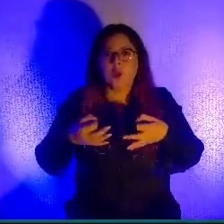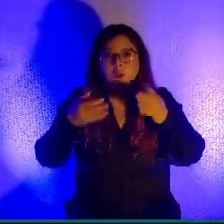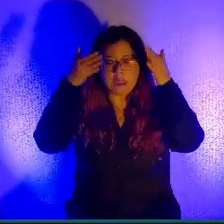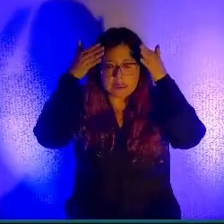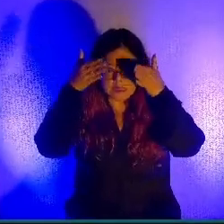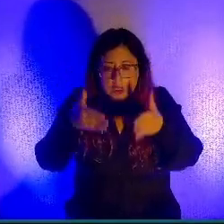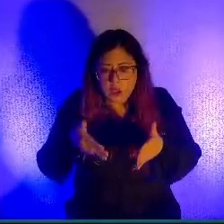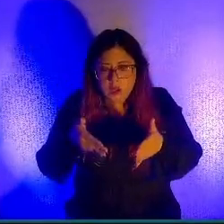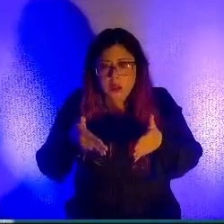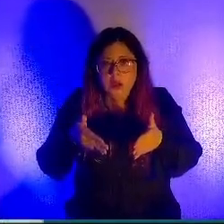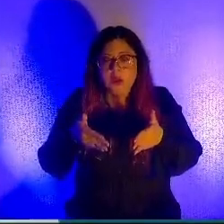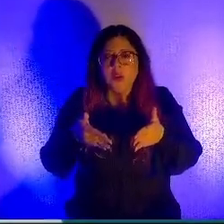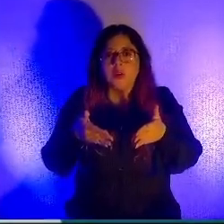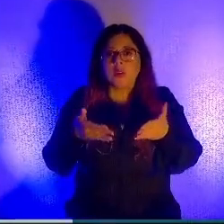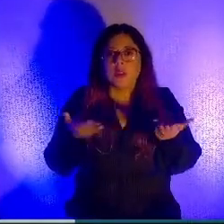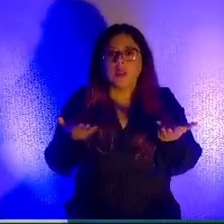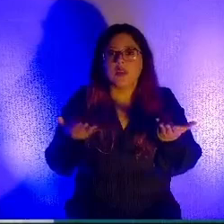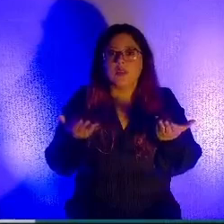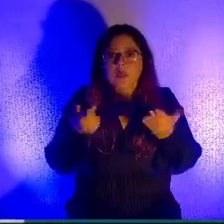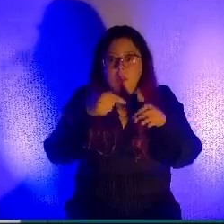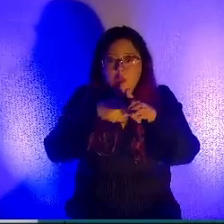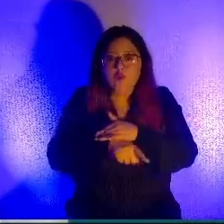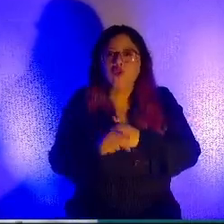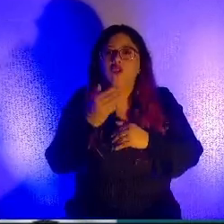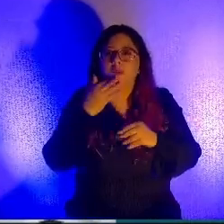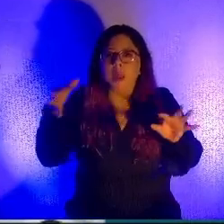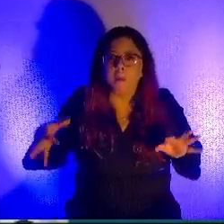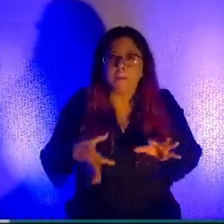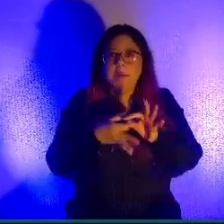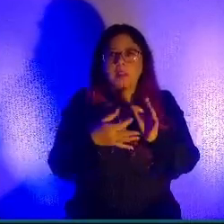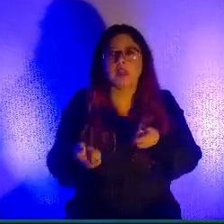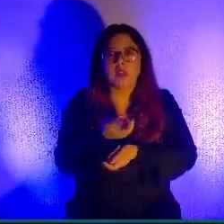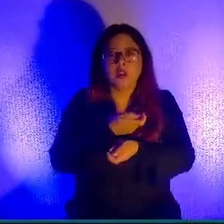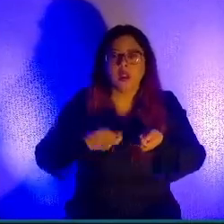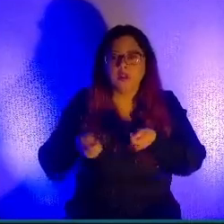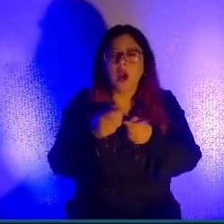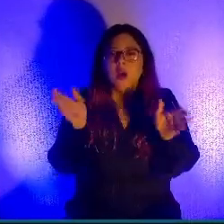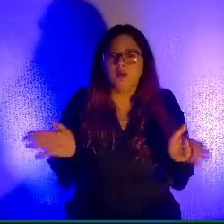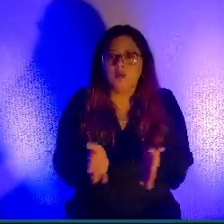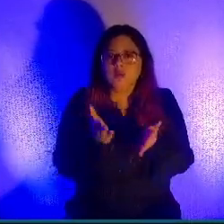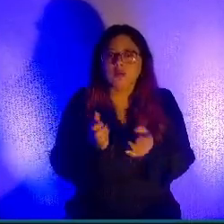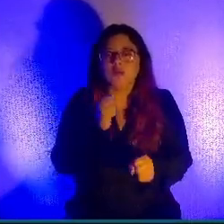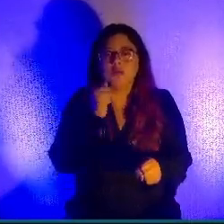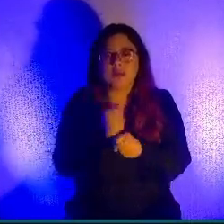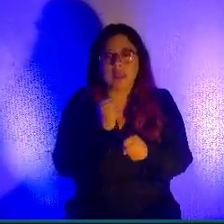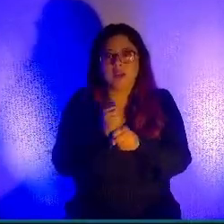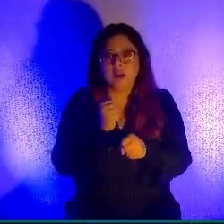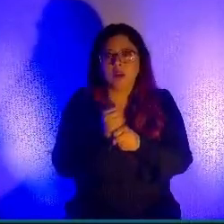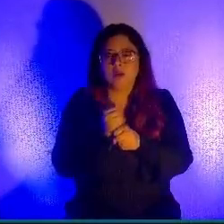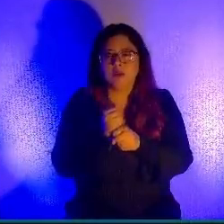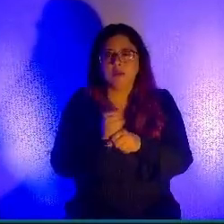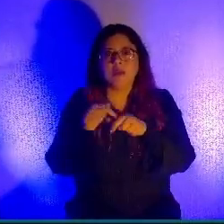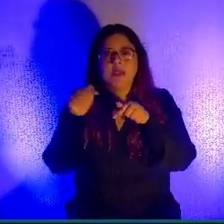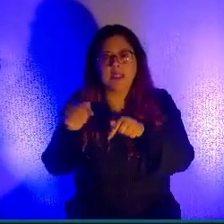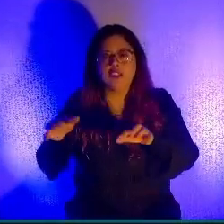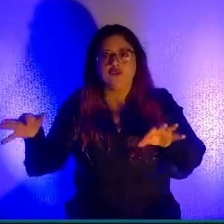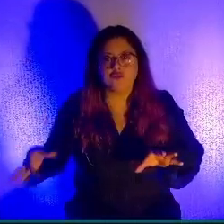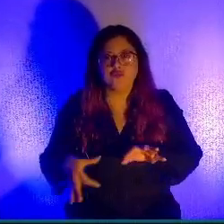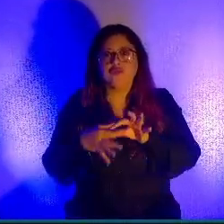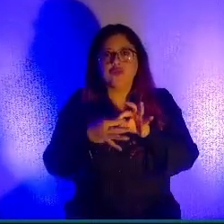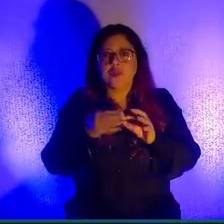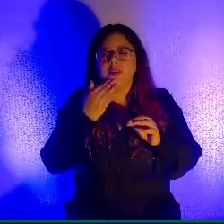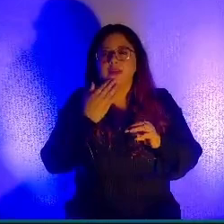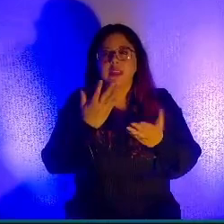funcionar y aprofundar y conectamos con el mercado fomentando la empleabilidad Y eso conecta con la